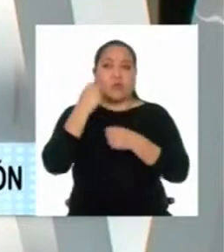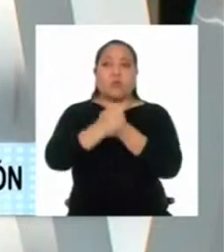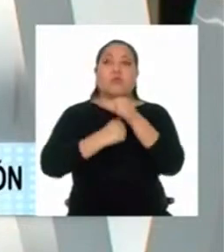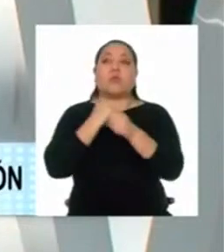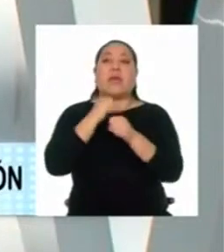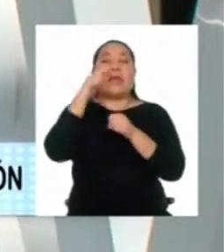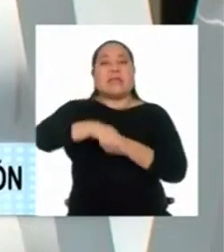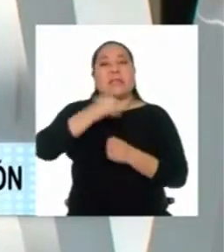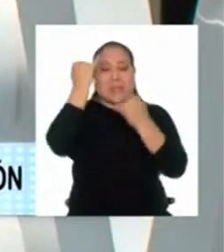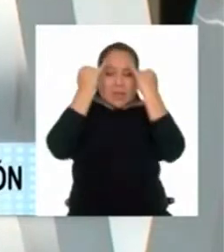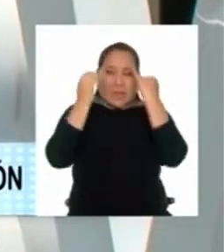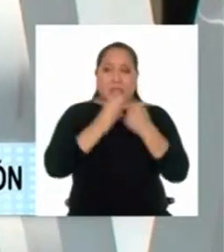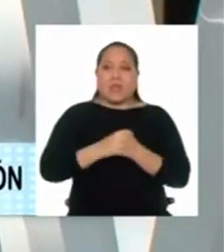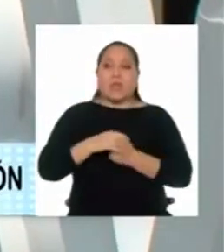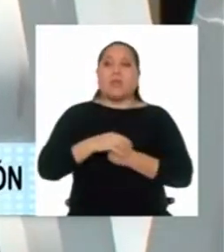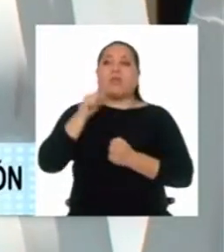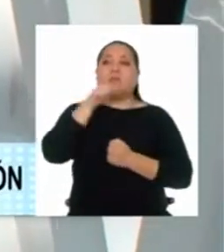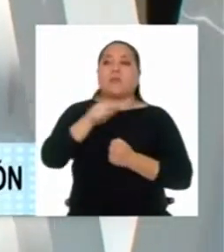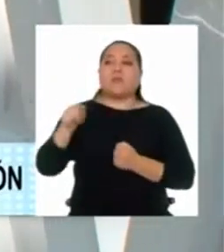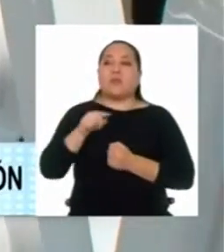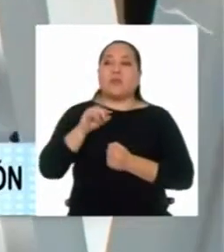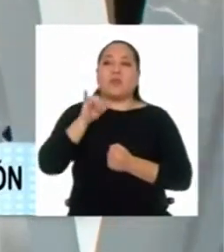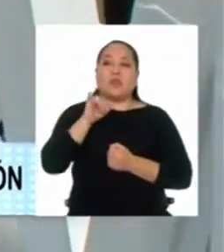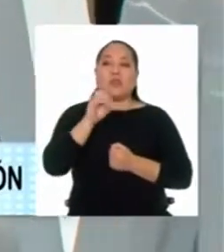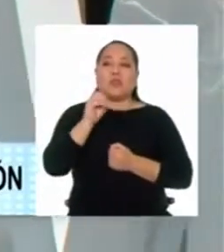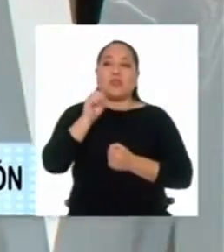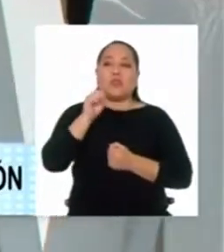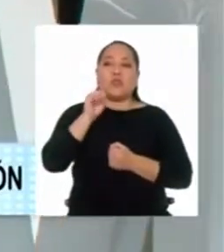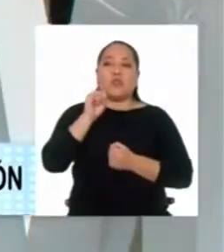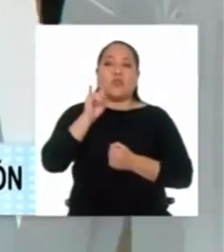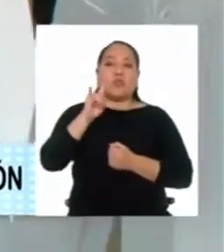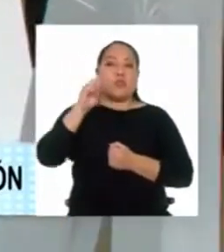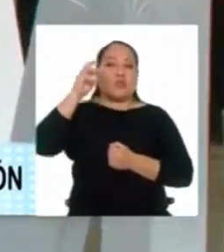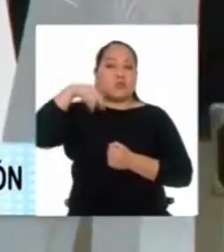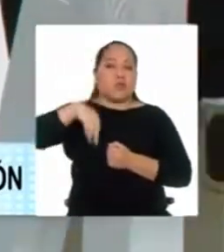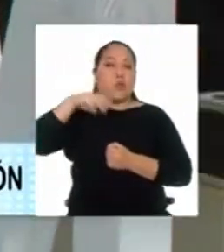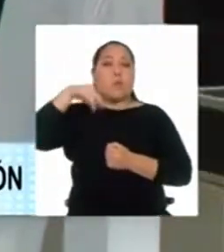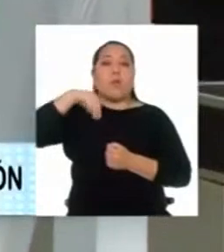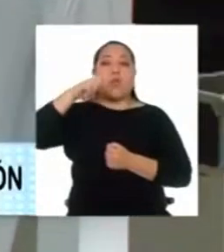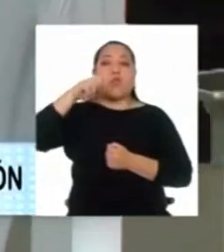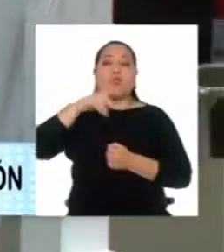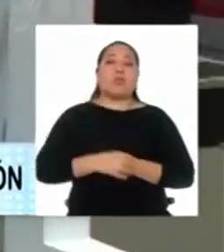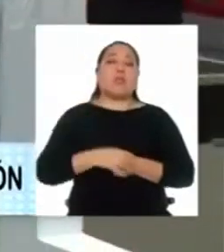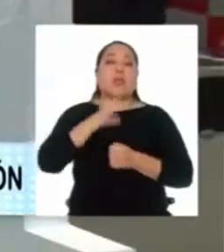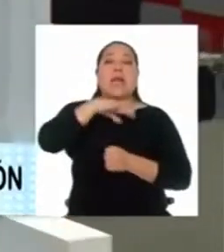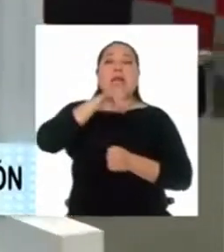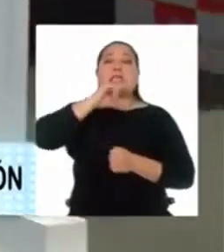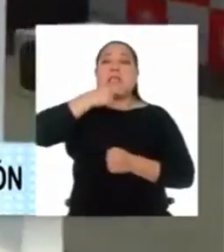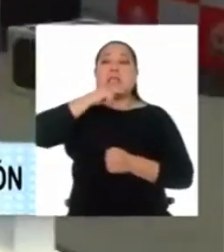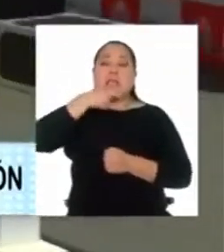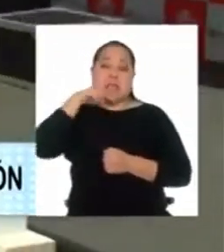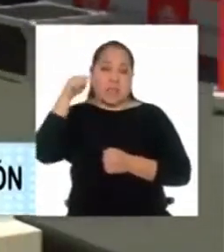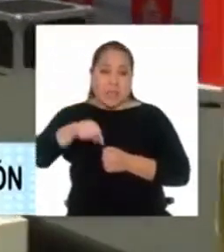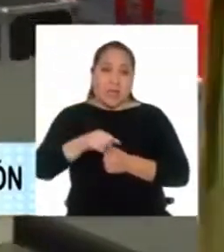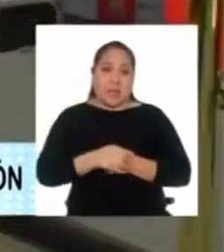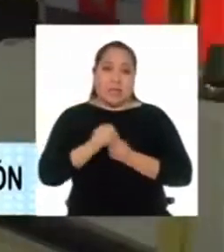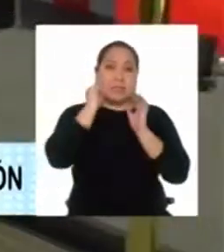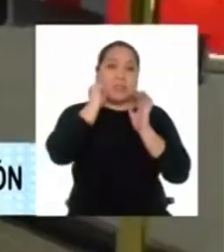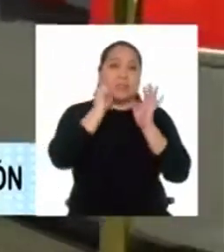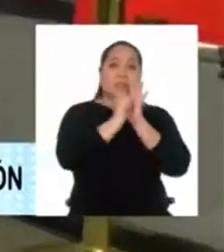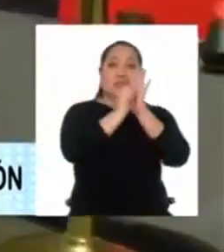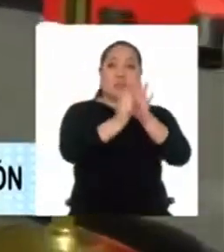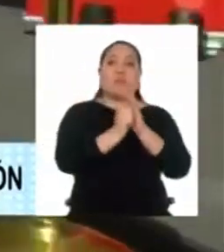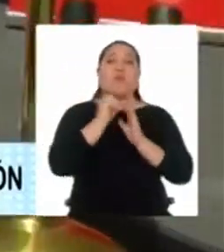edición de la Teletón tiene a Yonsu Mendoza como niña símbolo. Ella es de Huancayo, junto con su madre Olinda y su